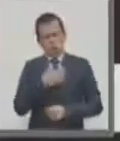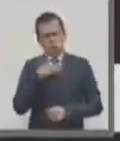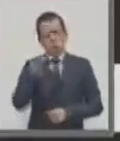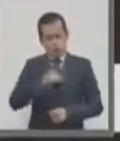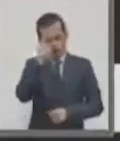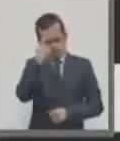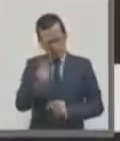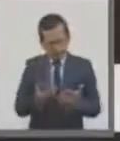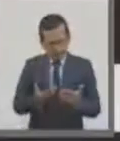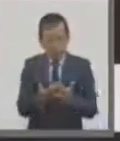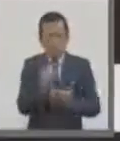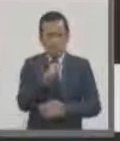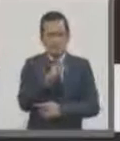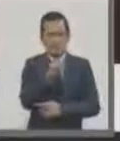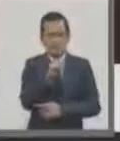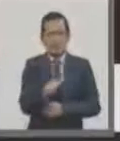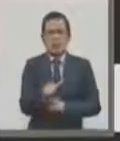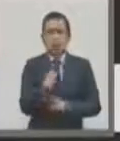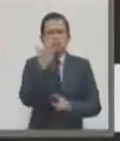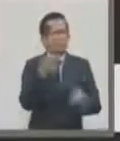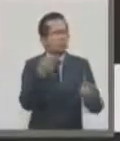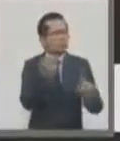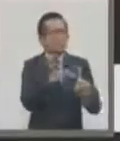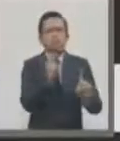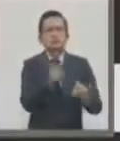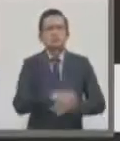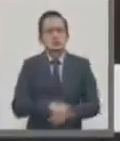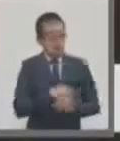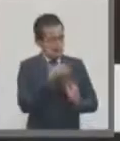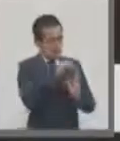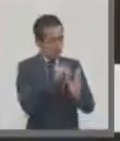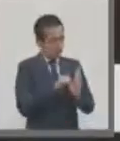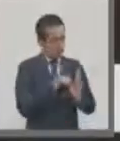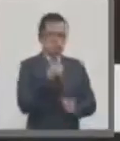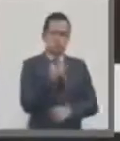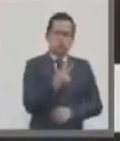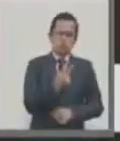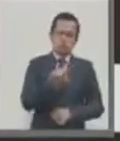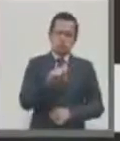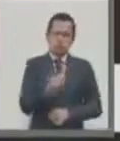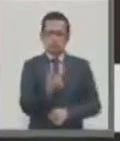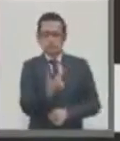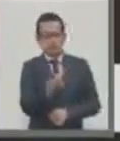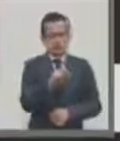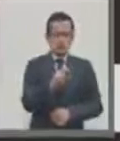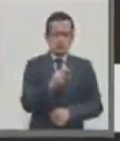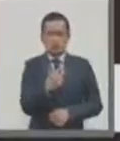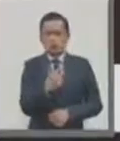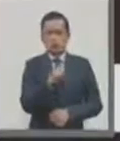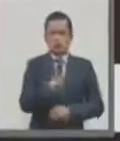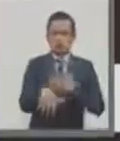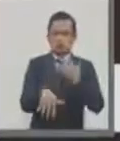objeto la modificación de los artículos 2, 27, 28 y